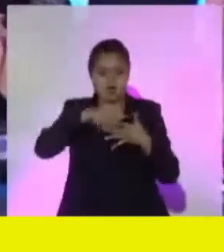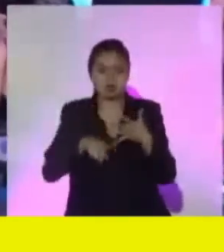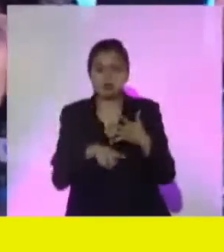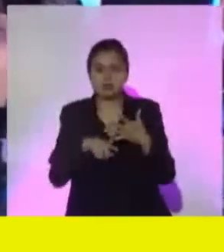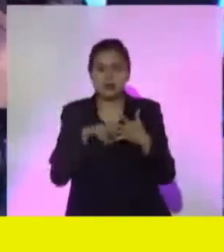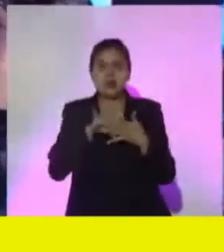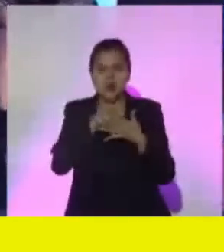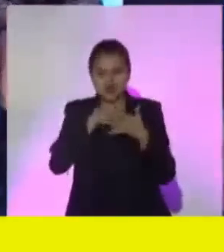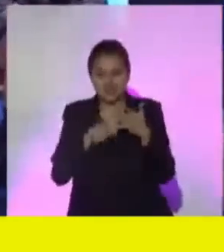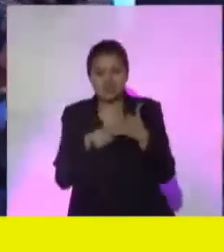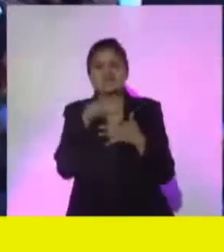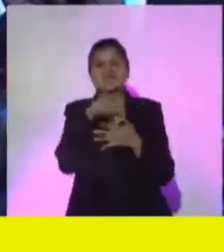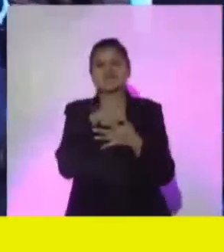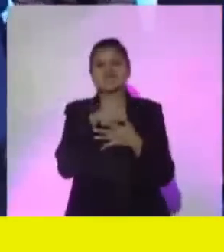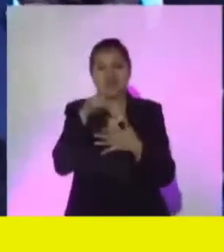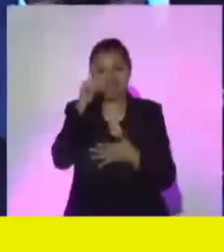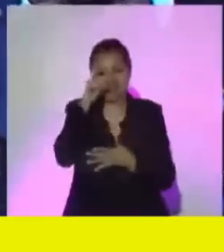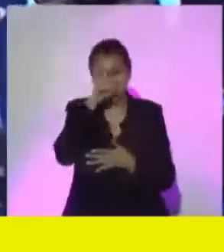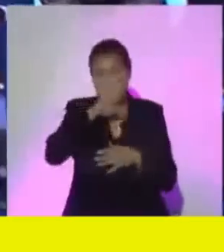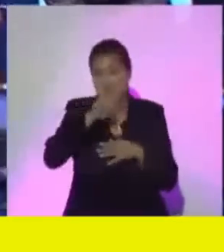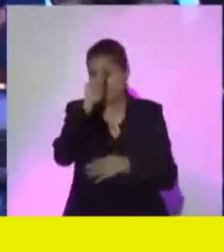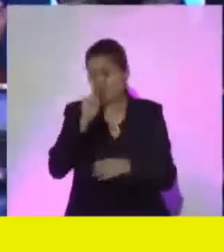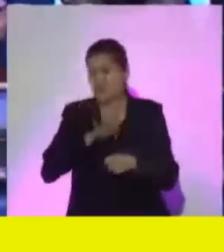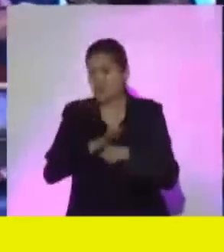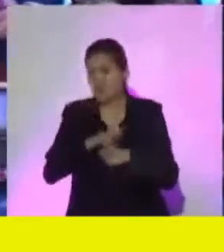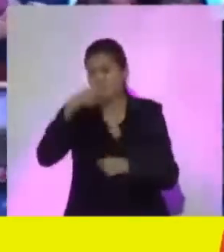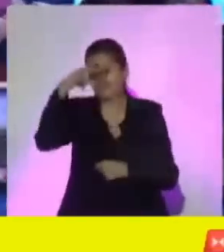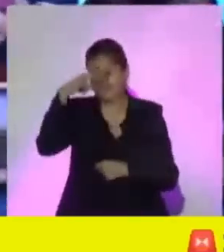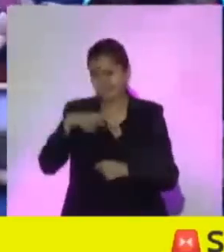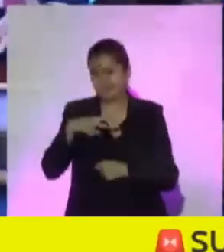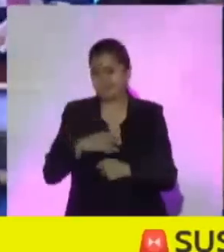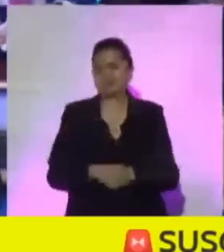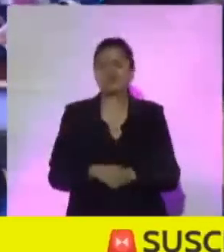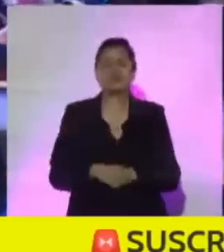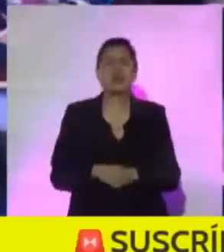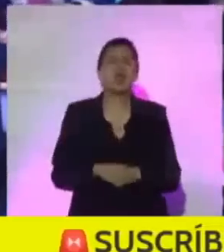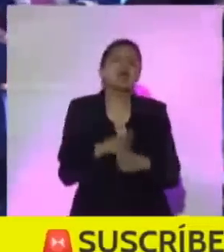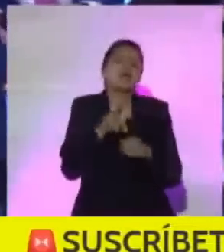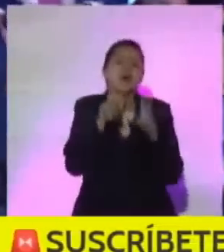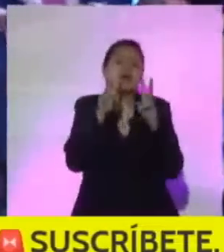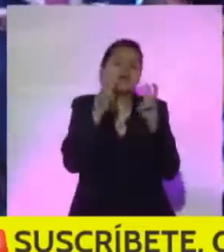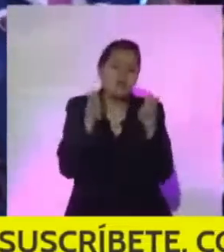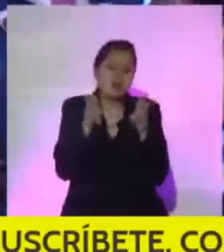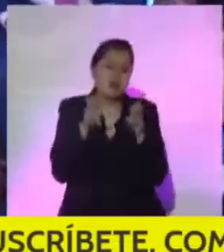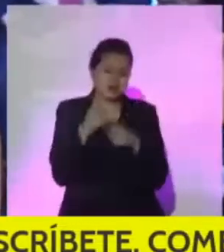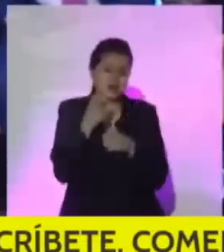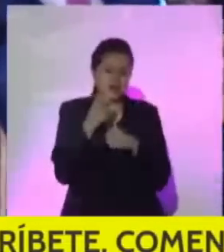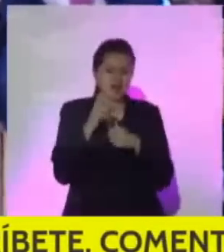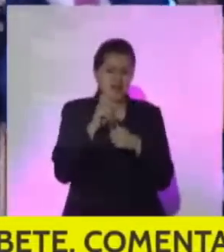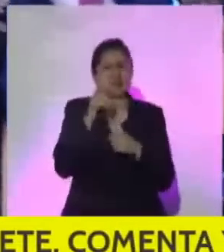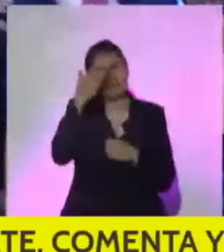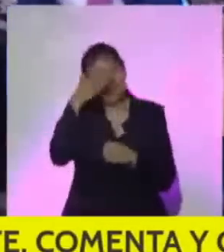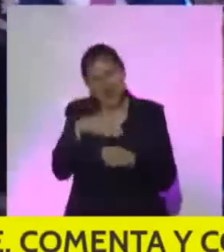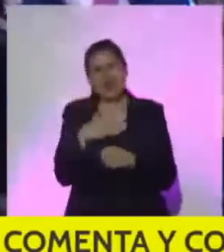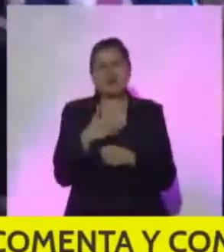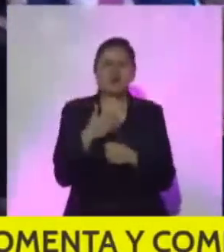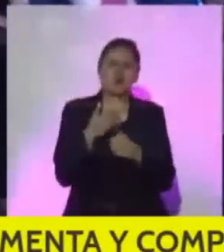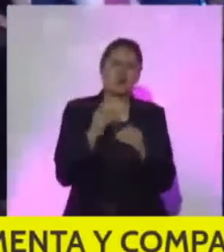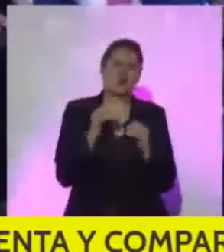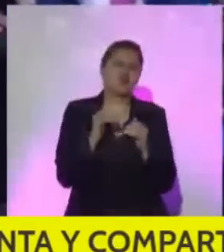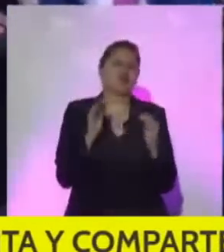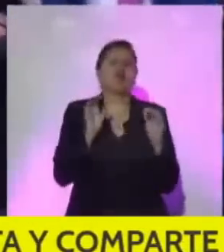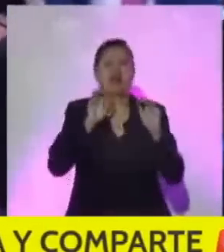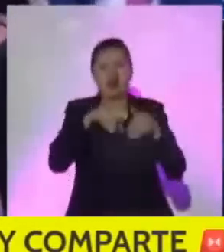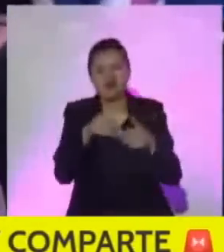especialistas es Juan Ramón de la Fuente creo que hay una enorme diferencia nada más